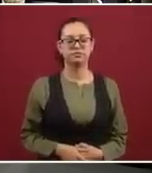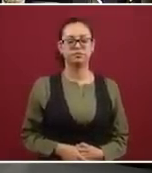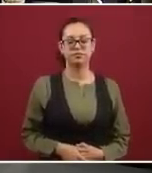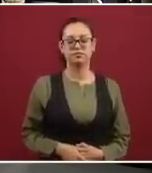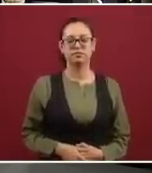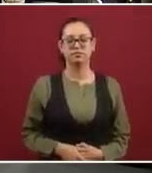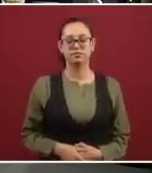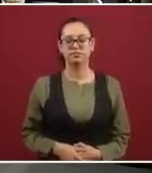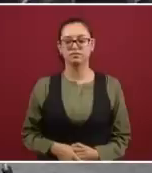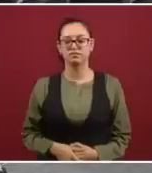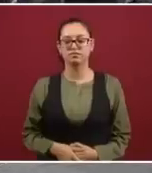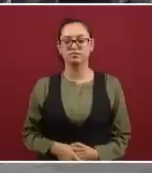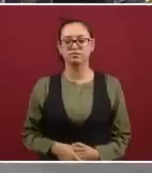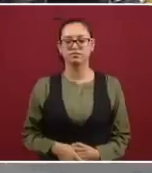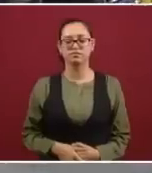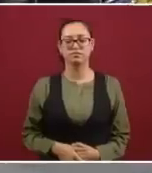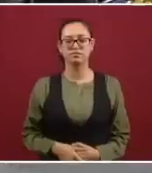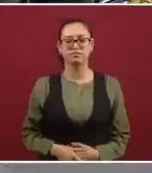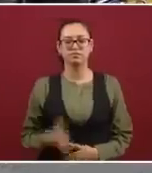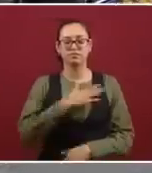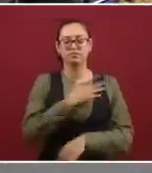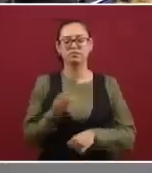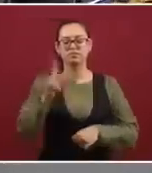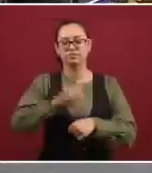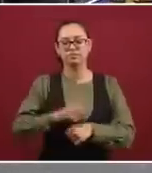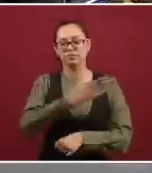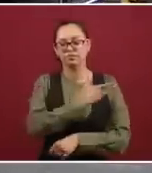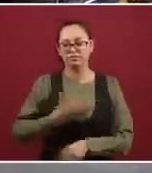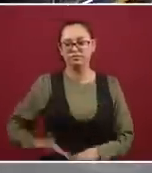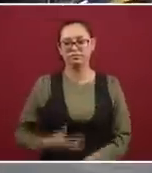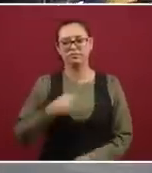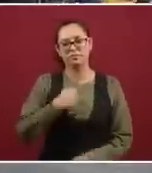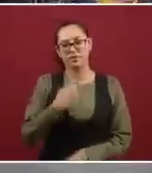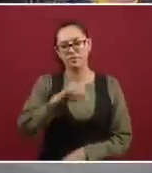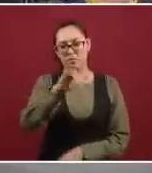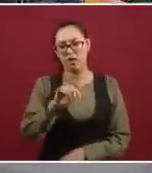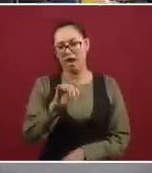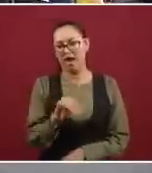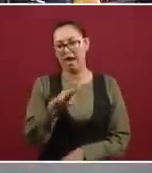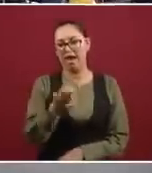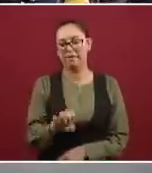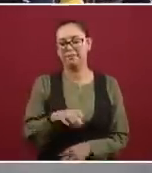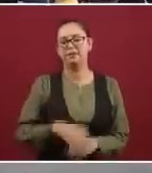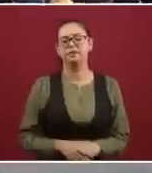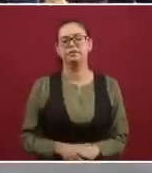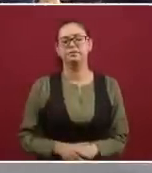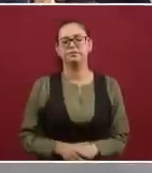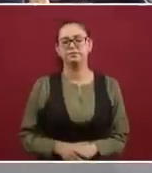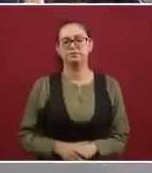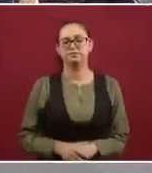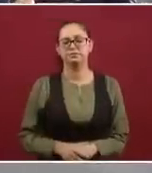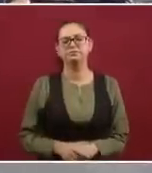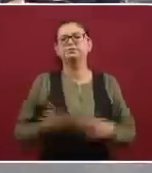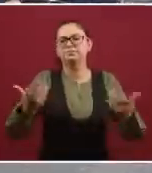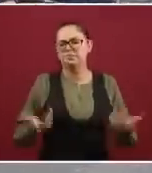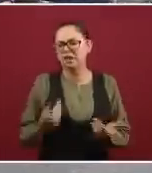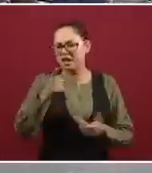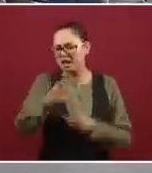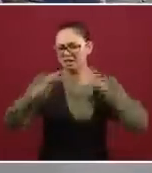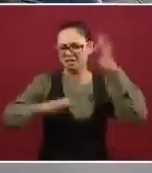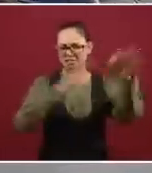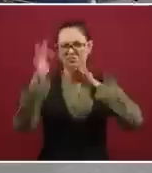Sí. Sí, buenos días, señor presidente. Jaime Hernández, de Bajo Palabra. ¿Cuánto costará la difusión de la